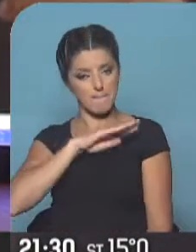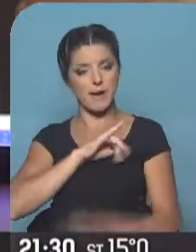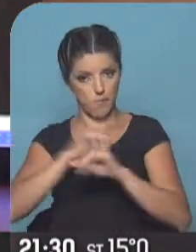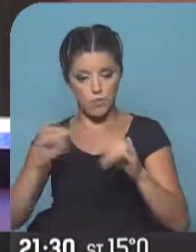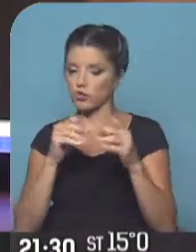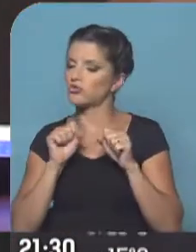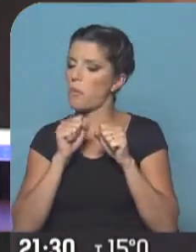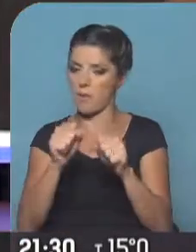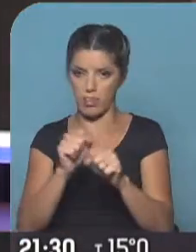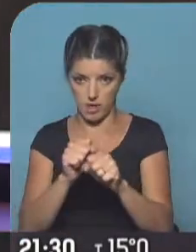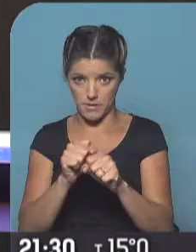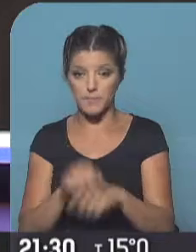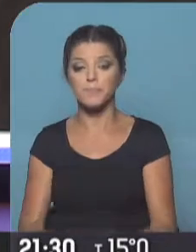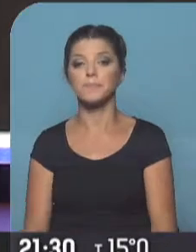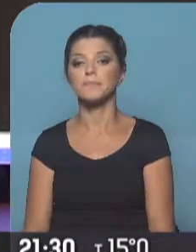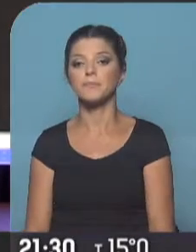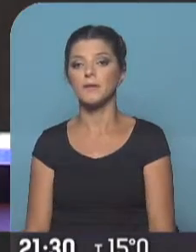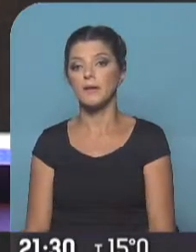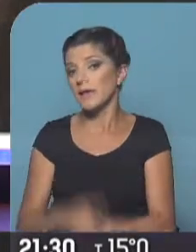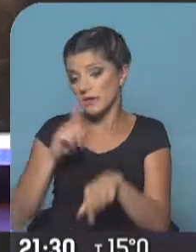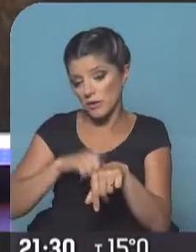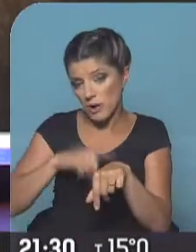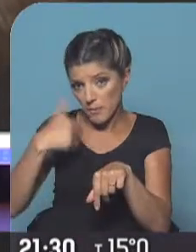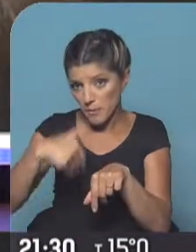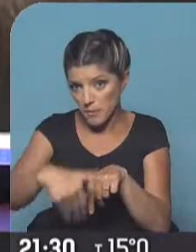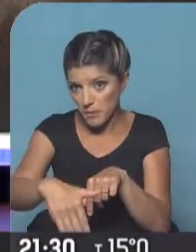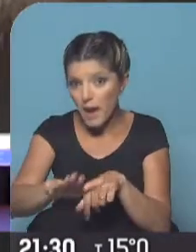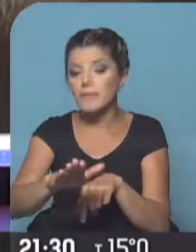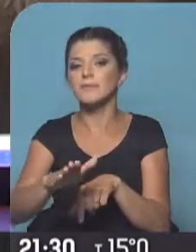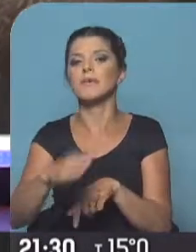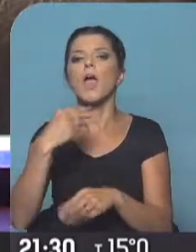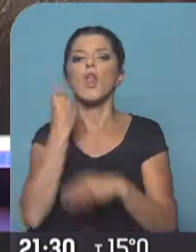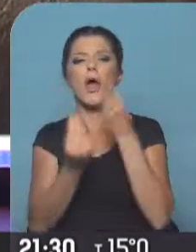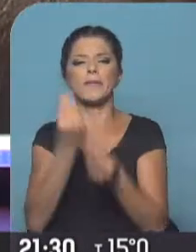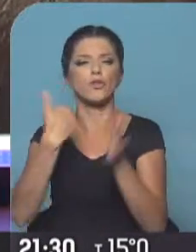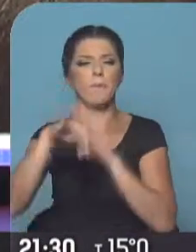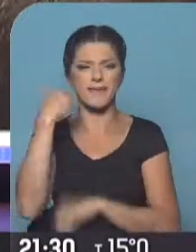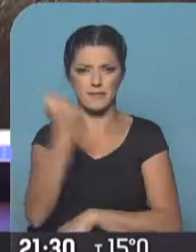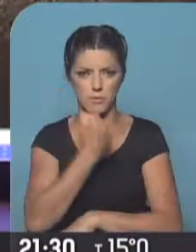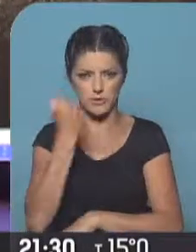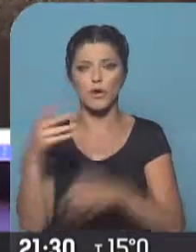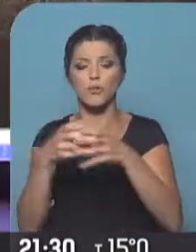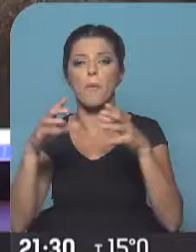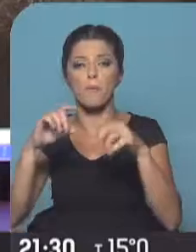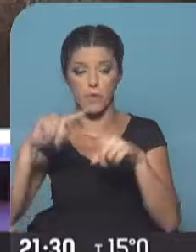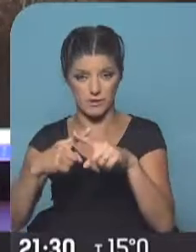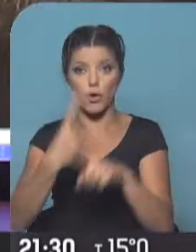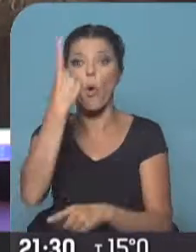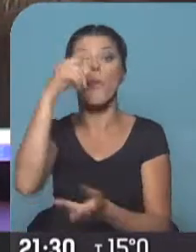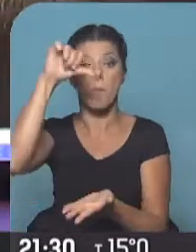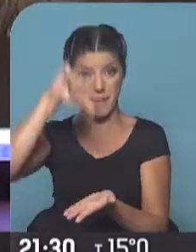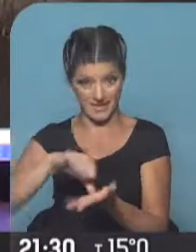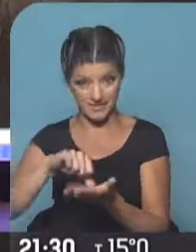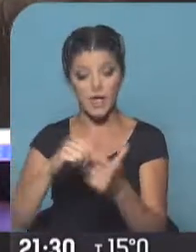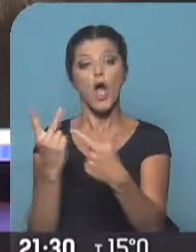de campaña. Y en eso, a horas de la veda electoral, se encuentran los candidatos principales que tiene la fuerza a un país. Tanto Sergio Massa como Margarita